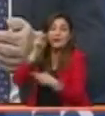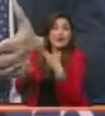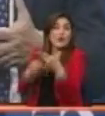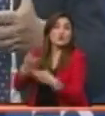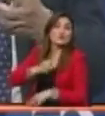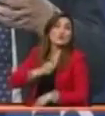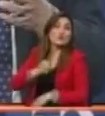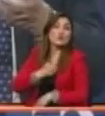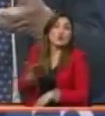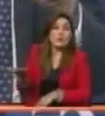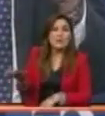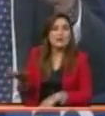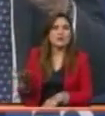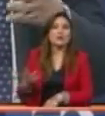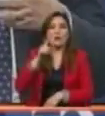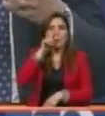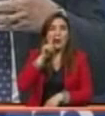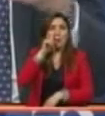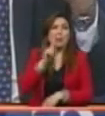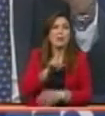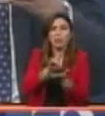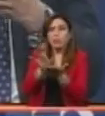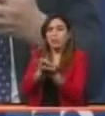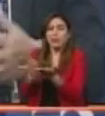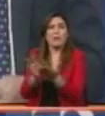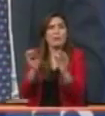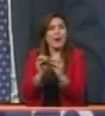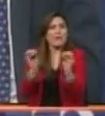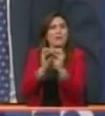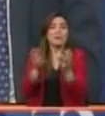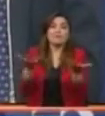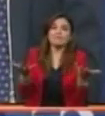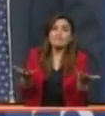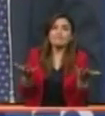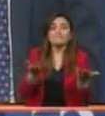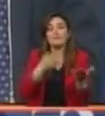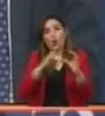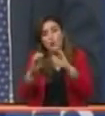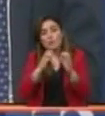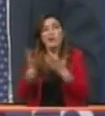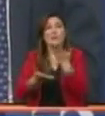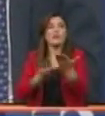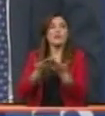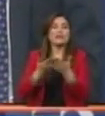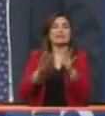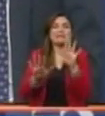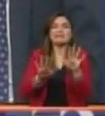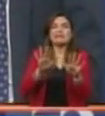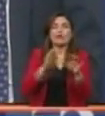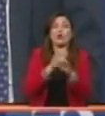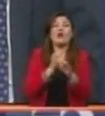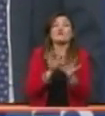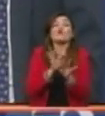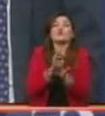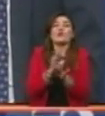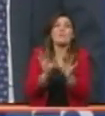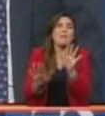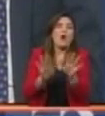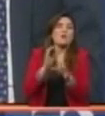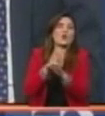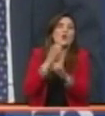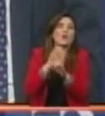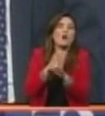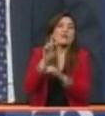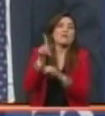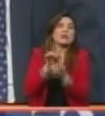privado y que no aumente el desempleo. Creo que hay espacio de ir conversando, hay una buena señal inicial de presidente. ¿Cuántos funcionarios que más o menos